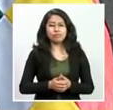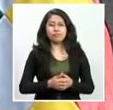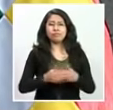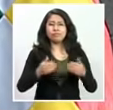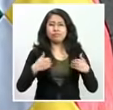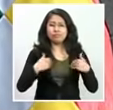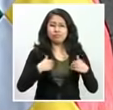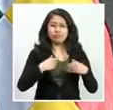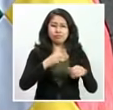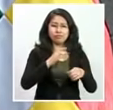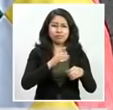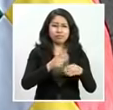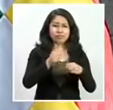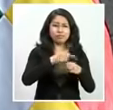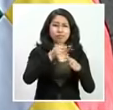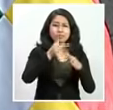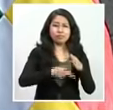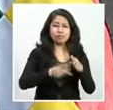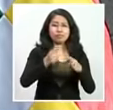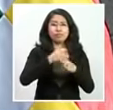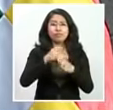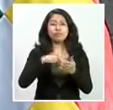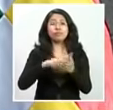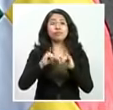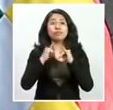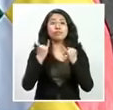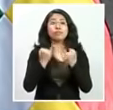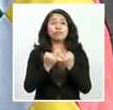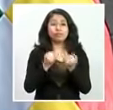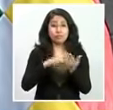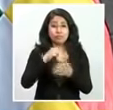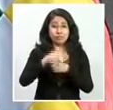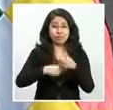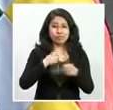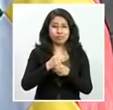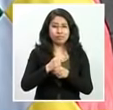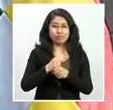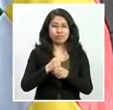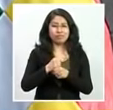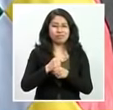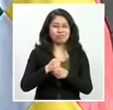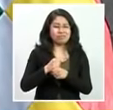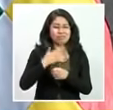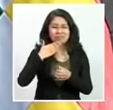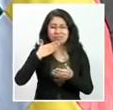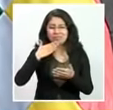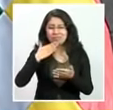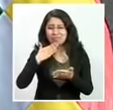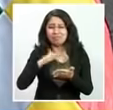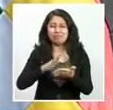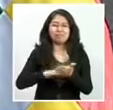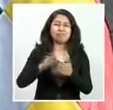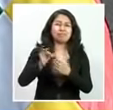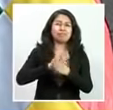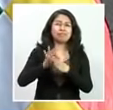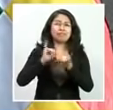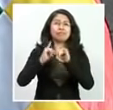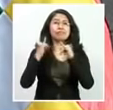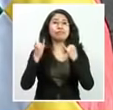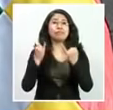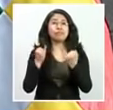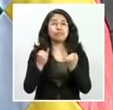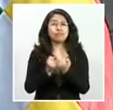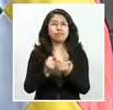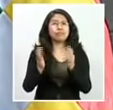técnico, a una institución que en este año ha sido vandalizada y ha sido simplemente un